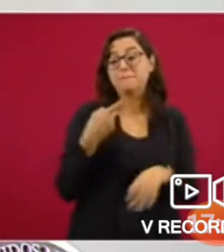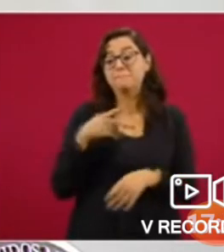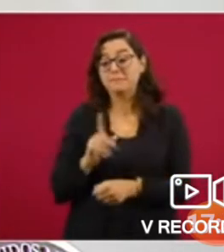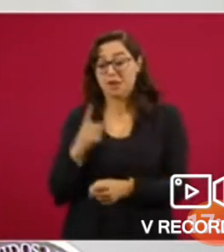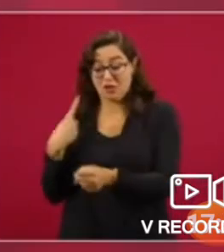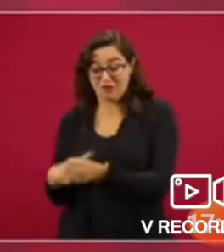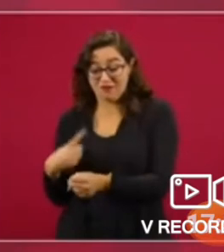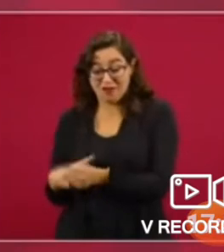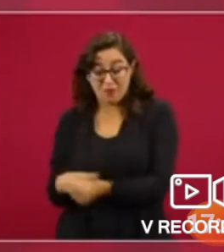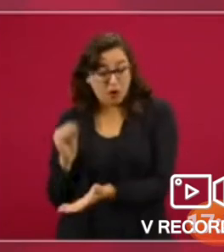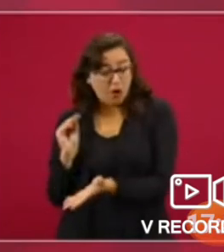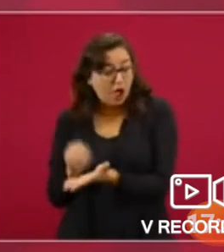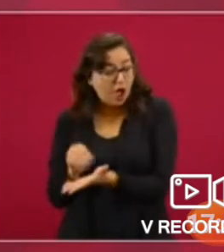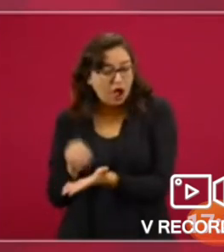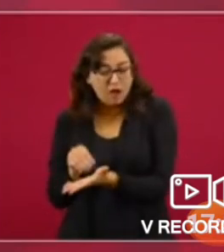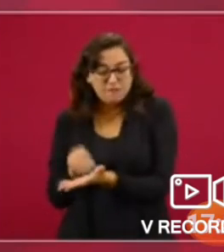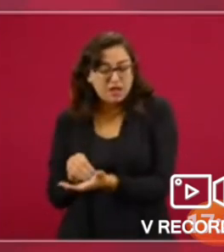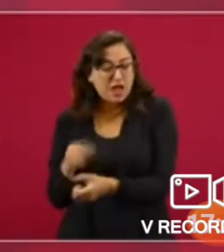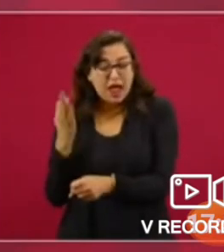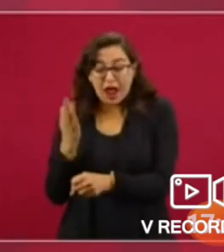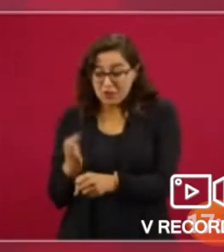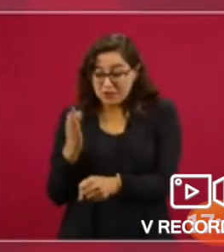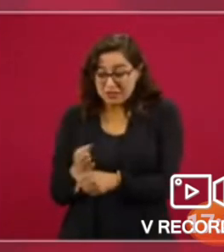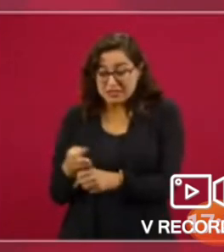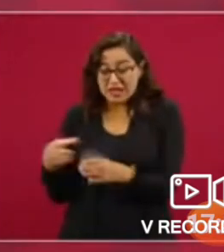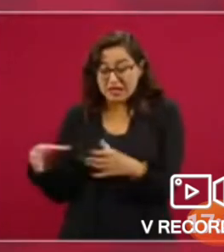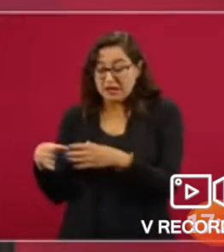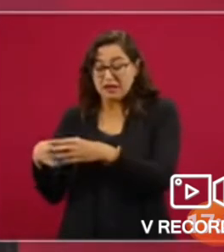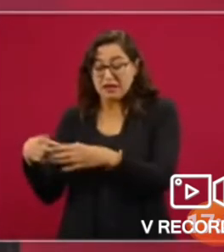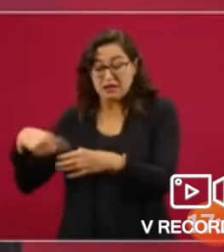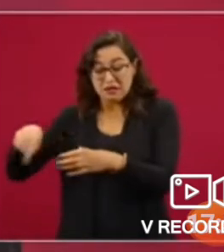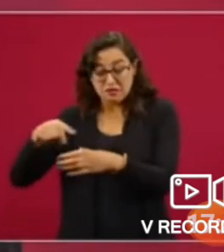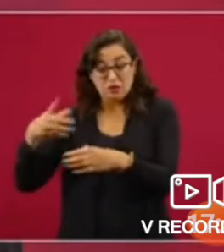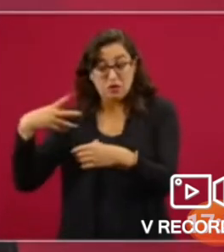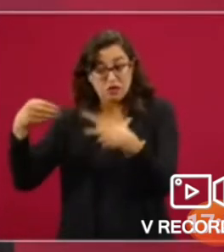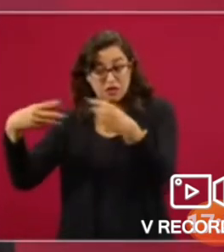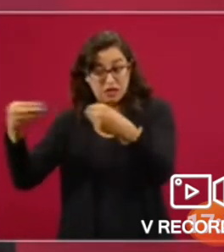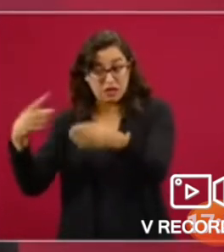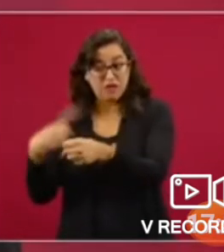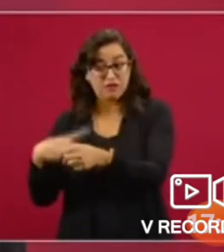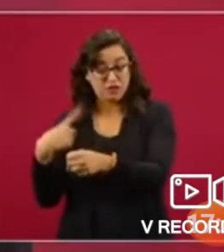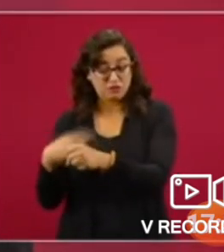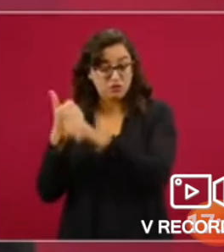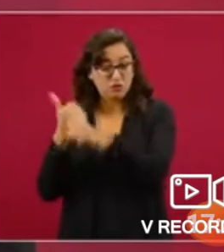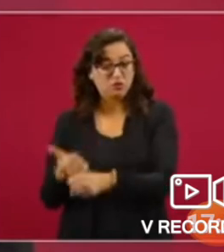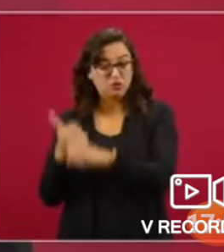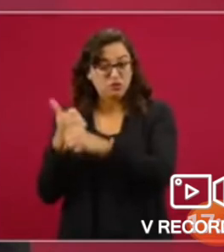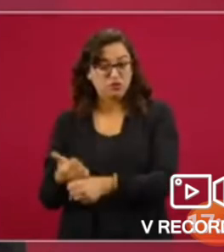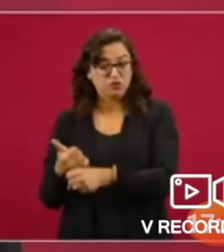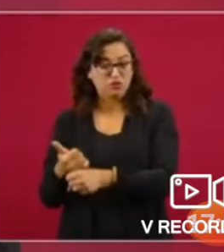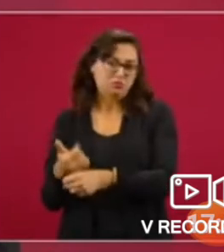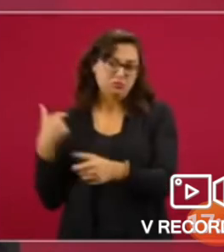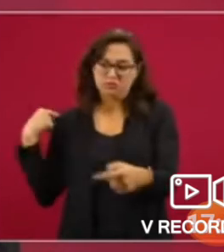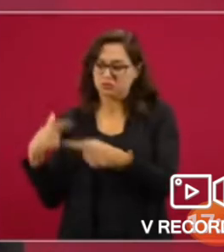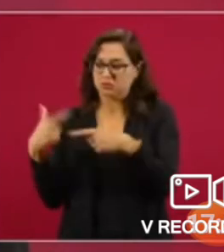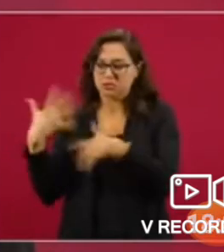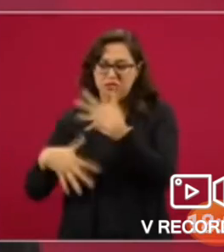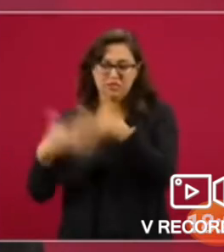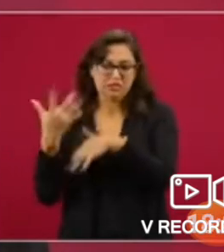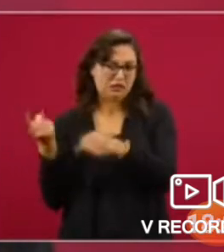realmente están en este momento en capacidad de contagiar o que están sufriendo enfermedad son los casos